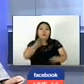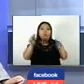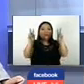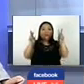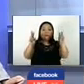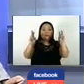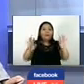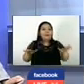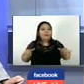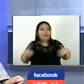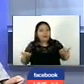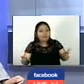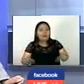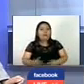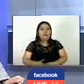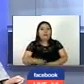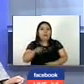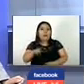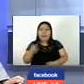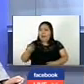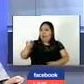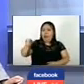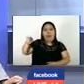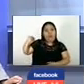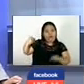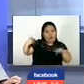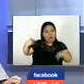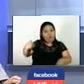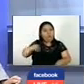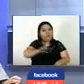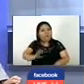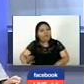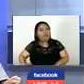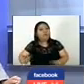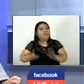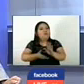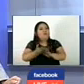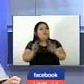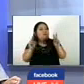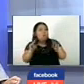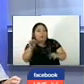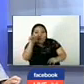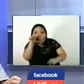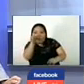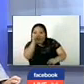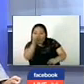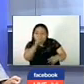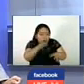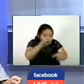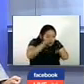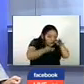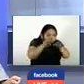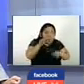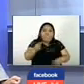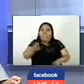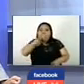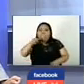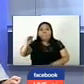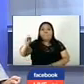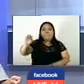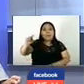Hechos, un informe señala que en los últimos años en el país creció el mercado de drogas sintéticas, como por ejemplo las